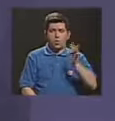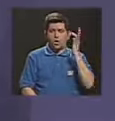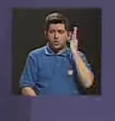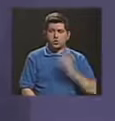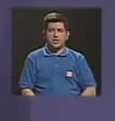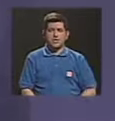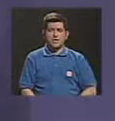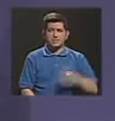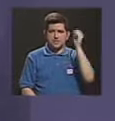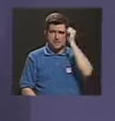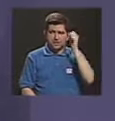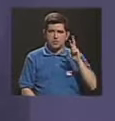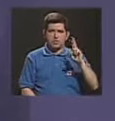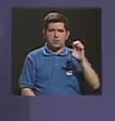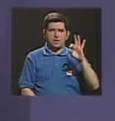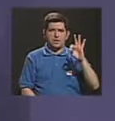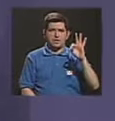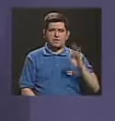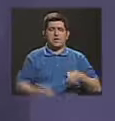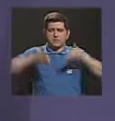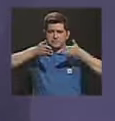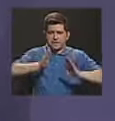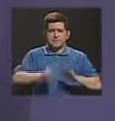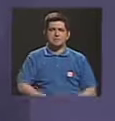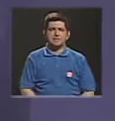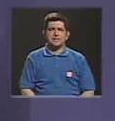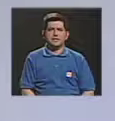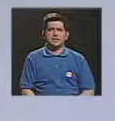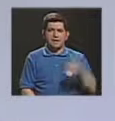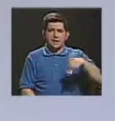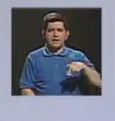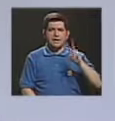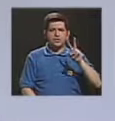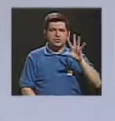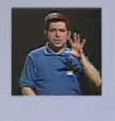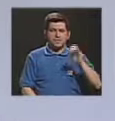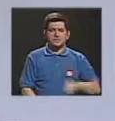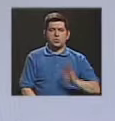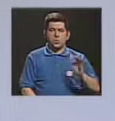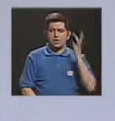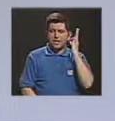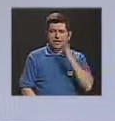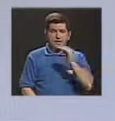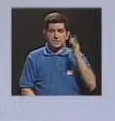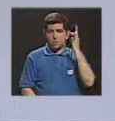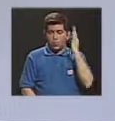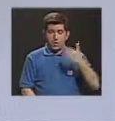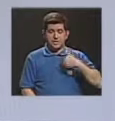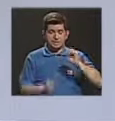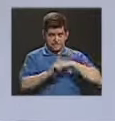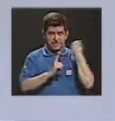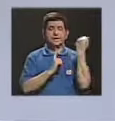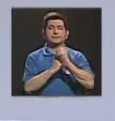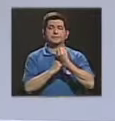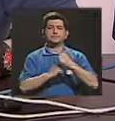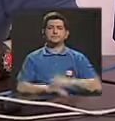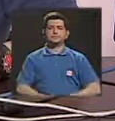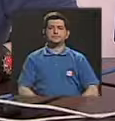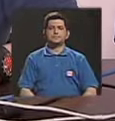niñas con síndrome de Rett, por lo que hay aproximadamente un total de 250 niñas y mujeres con esta